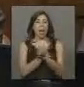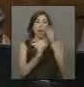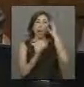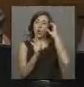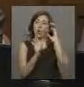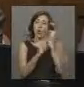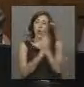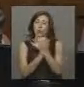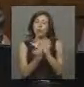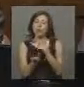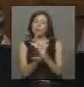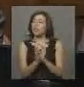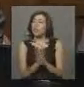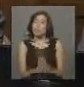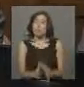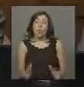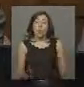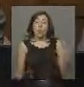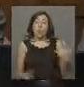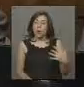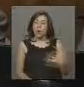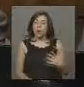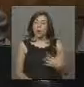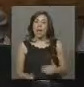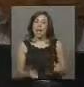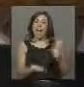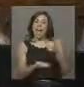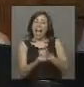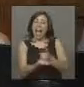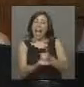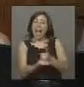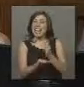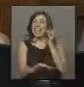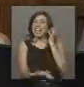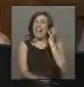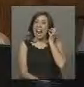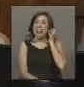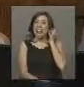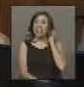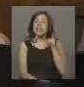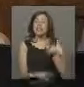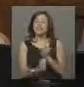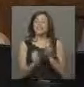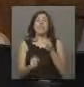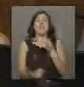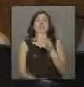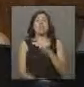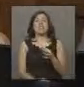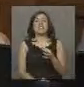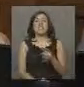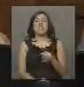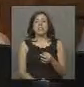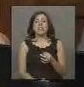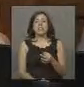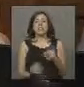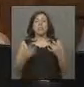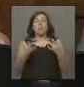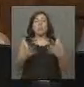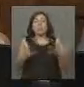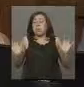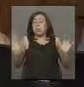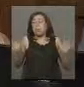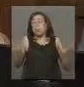e institucional gigantesco. Las alcaldesas en las comunas ya no podrán decir, desentenderse de la seguridad